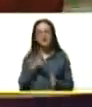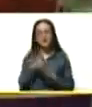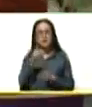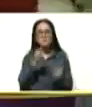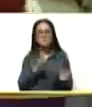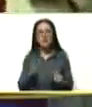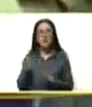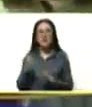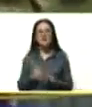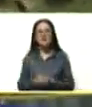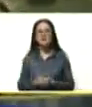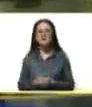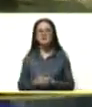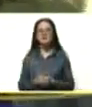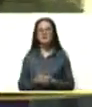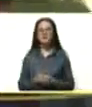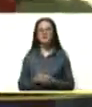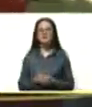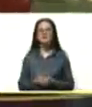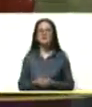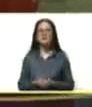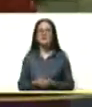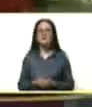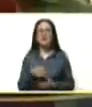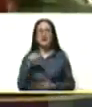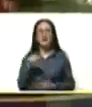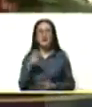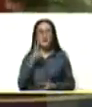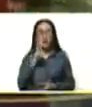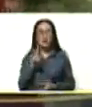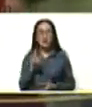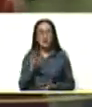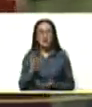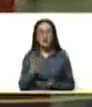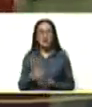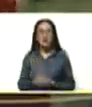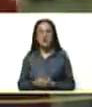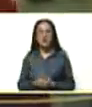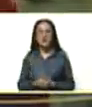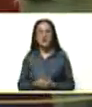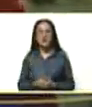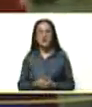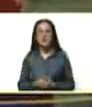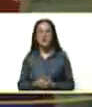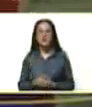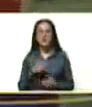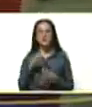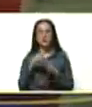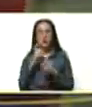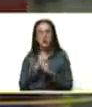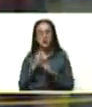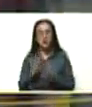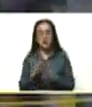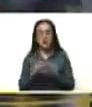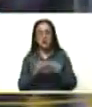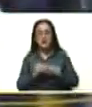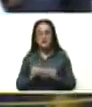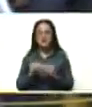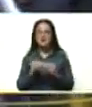nuestro pueblo. Mi comandante en jefe, definitivamente aquí lo que estamos viendo es el desbloqueo de nuestra clase trabajadora. El